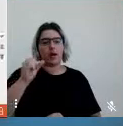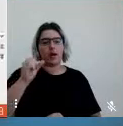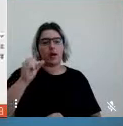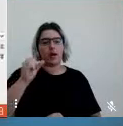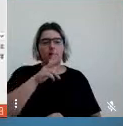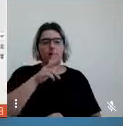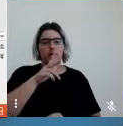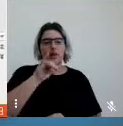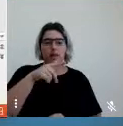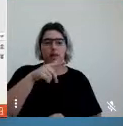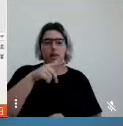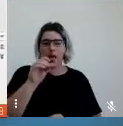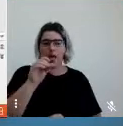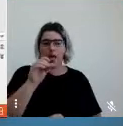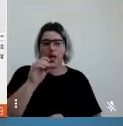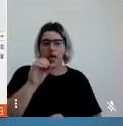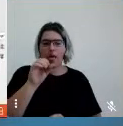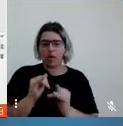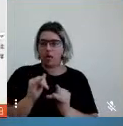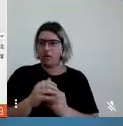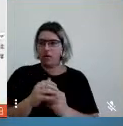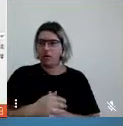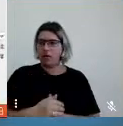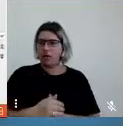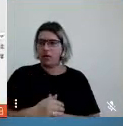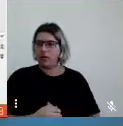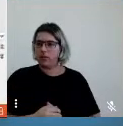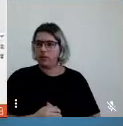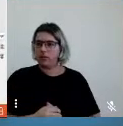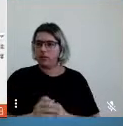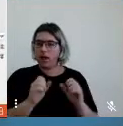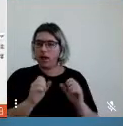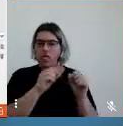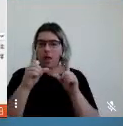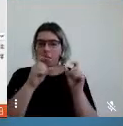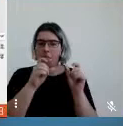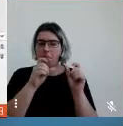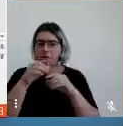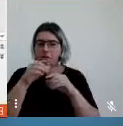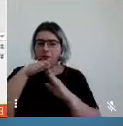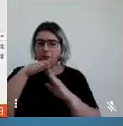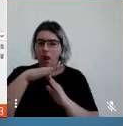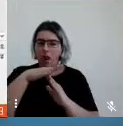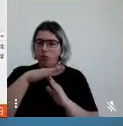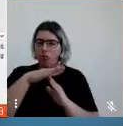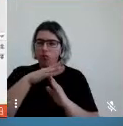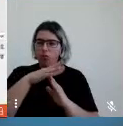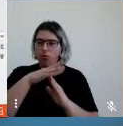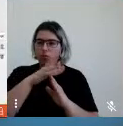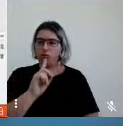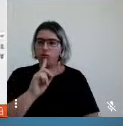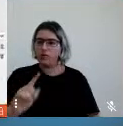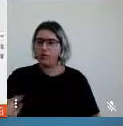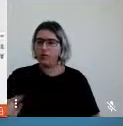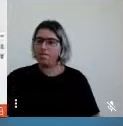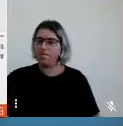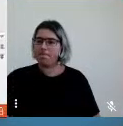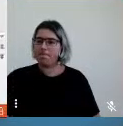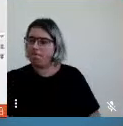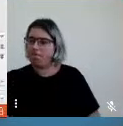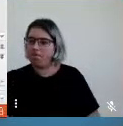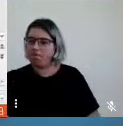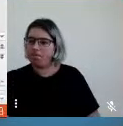diapositivas? ahora estoy en el tubo digestivo. No Pero se ve. no se ¿No ve, se solo ve? se ve la pantalla